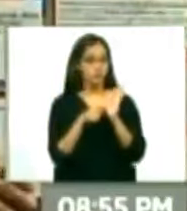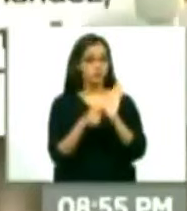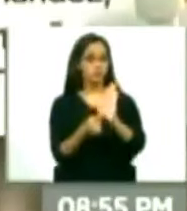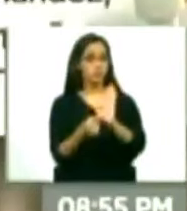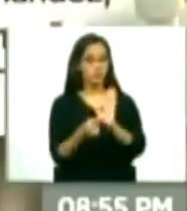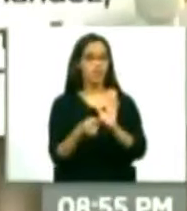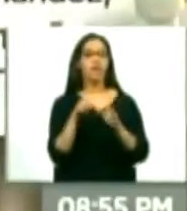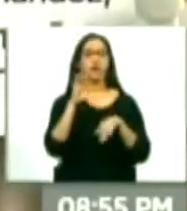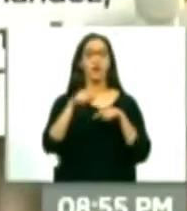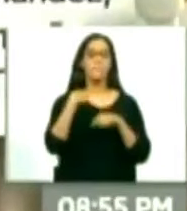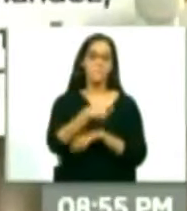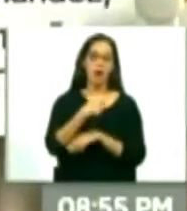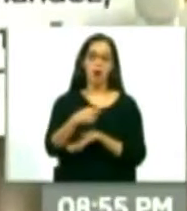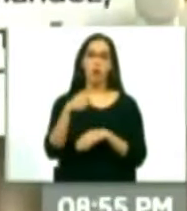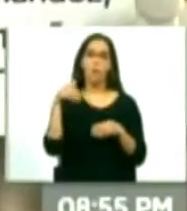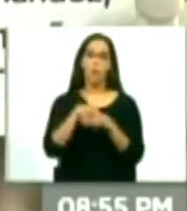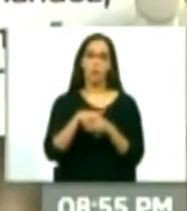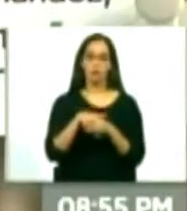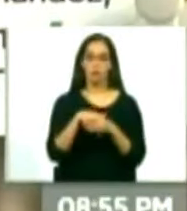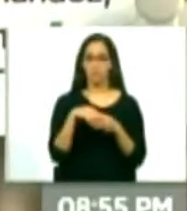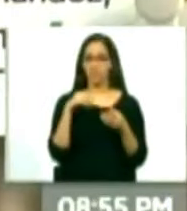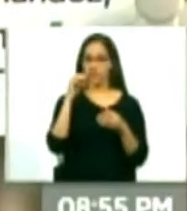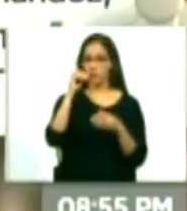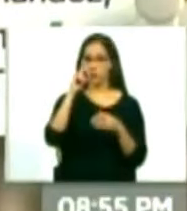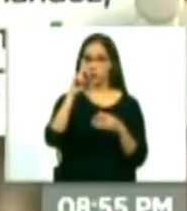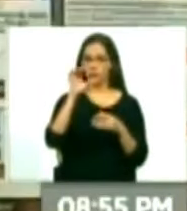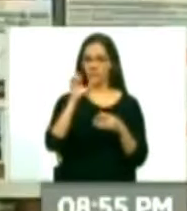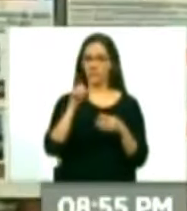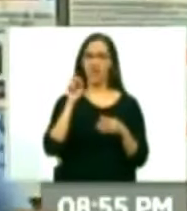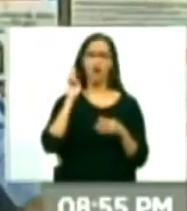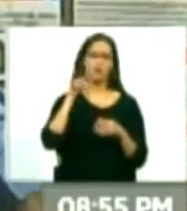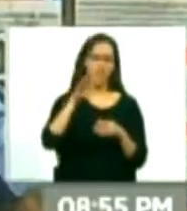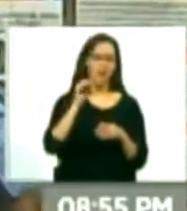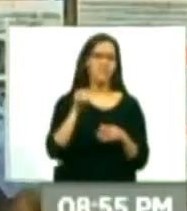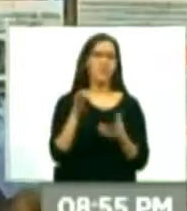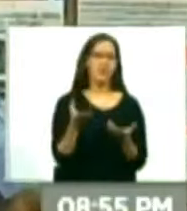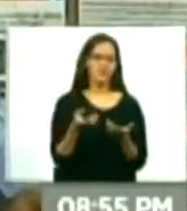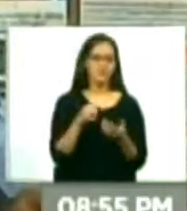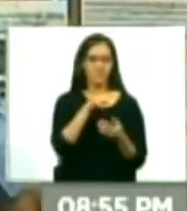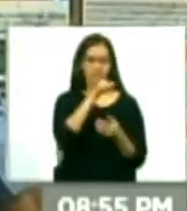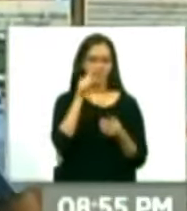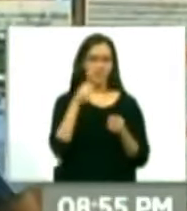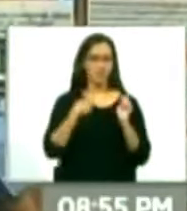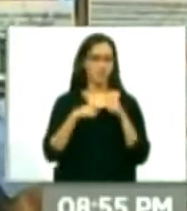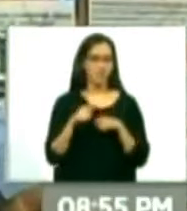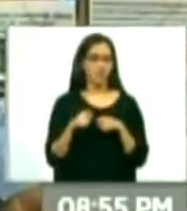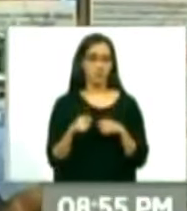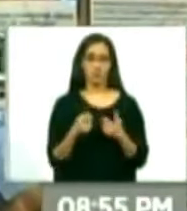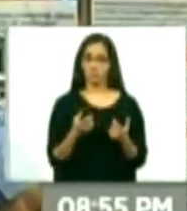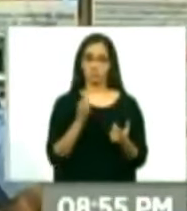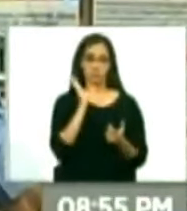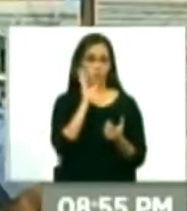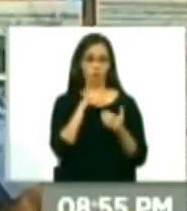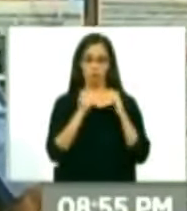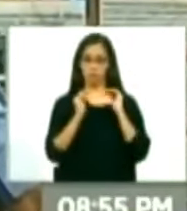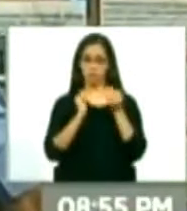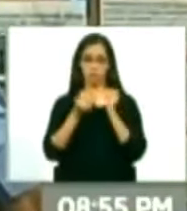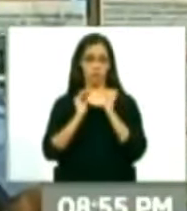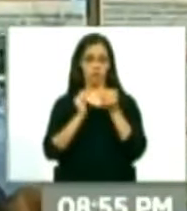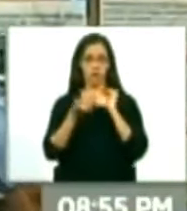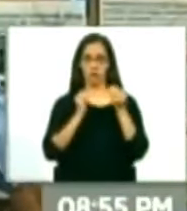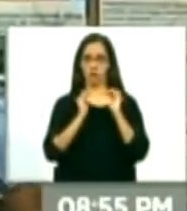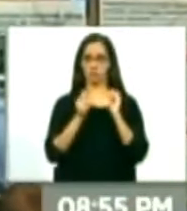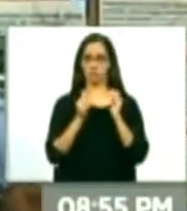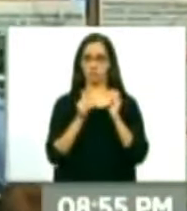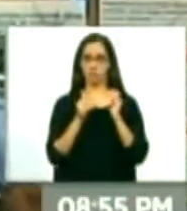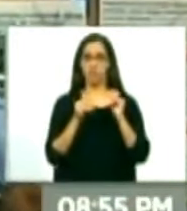Duque. Ahora nos viene usted a hablar de narcotráfico. Es inmoral. Es un inmoral.